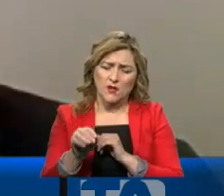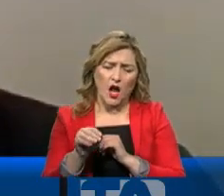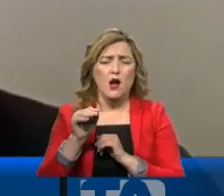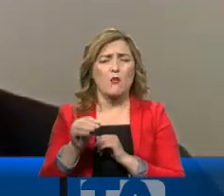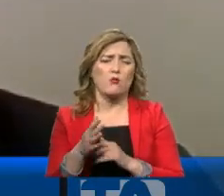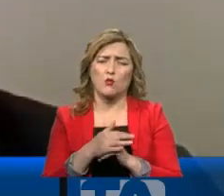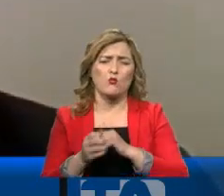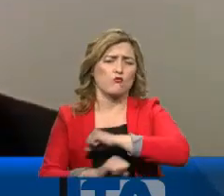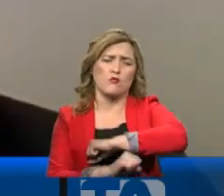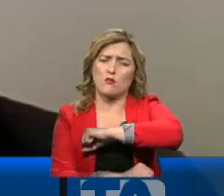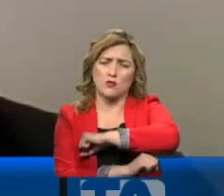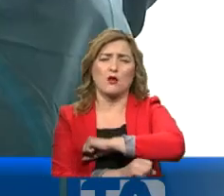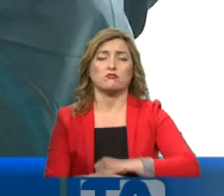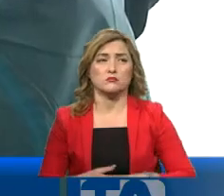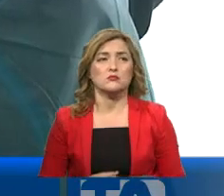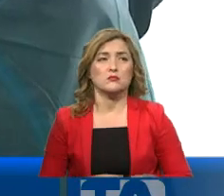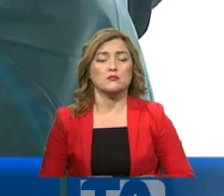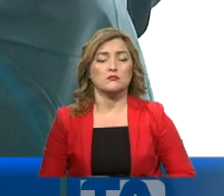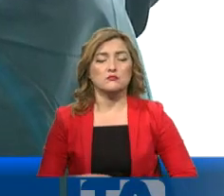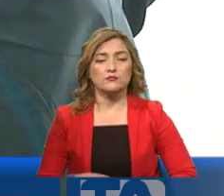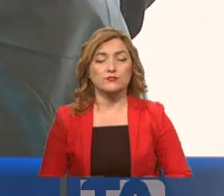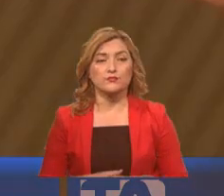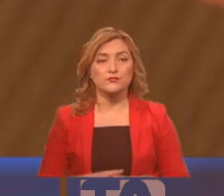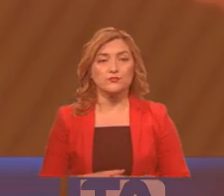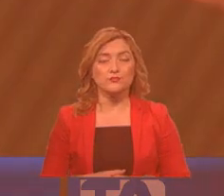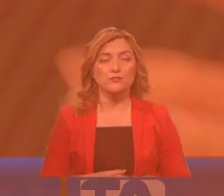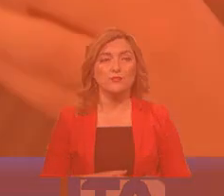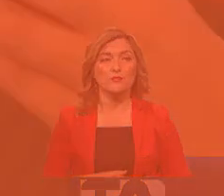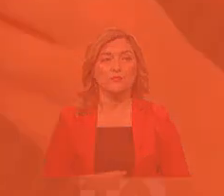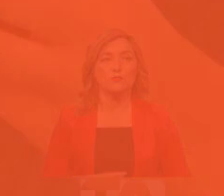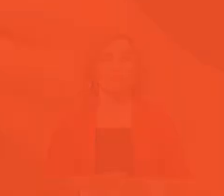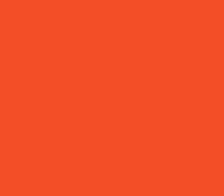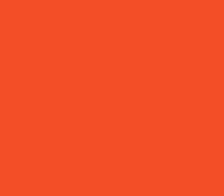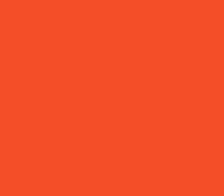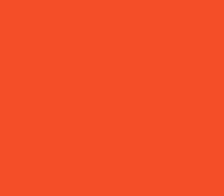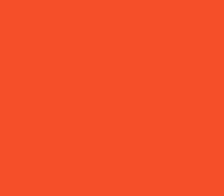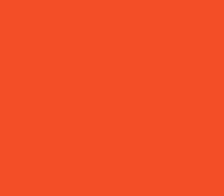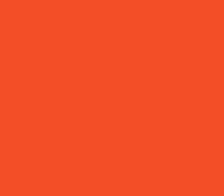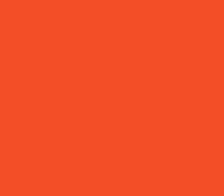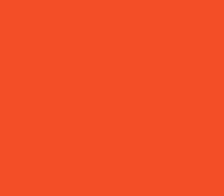fundamental, es nuestra vacuna hasta el momento. En Quito, Belén Merizalde, 24 horas.